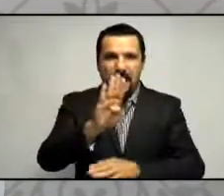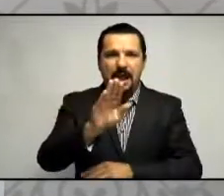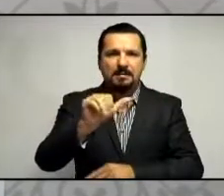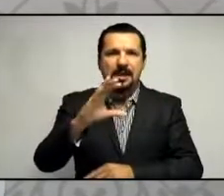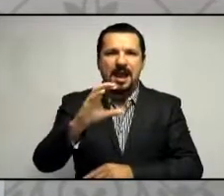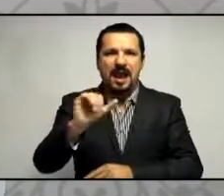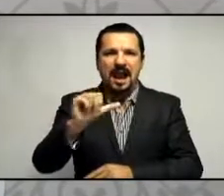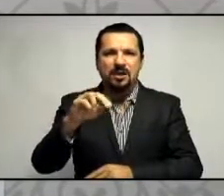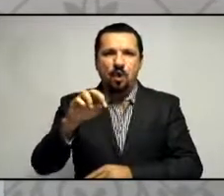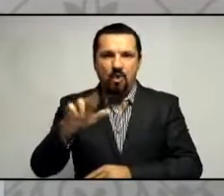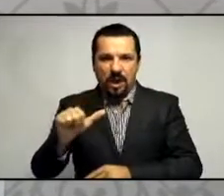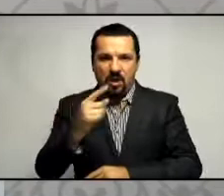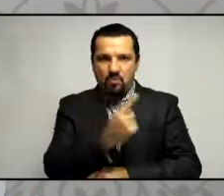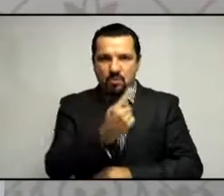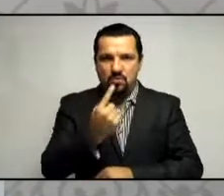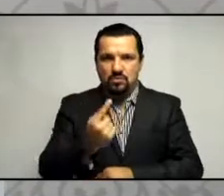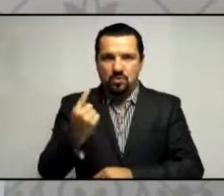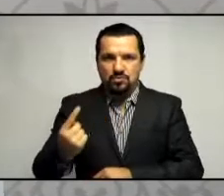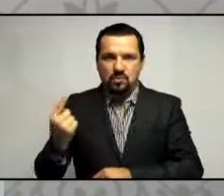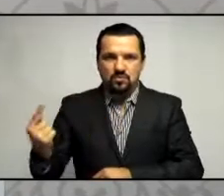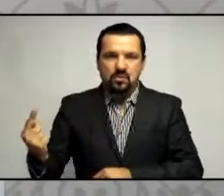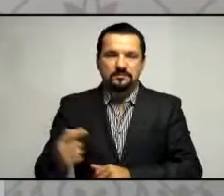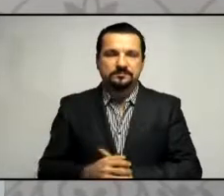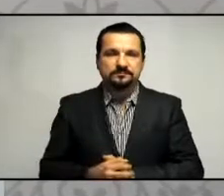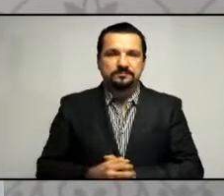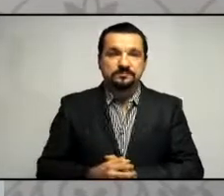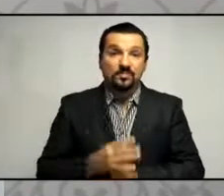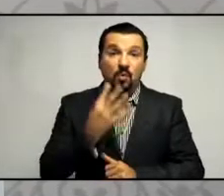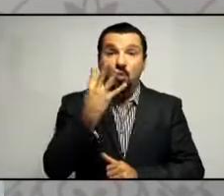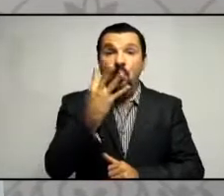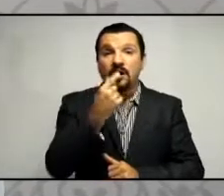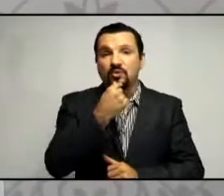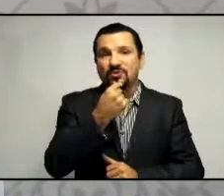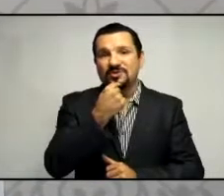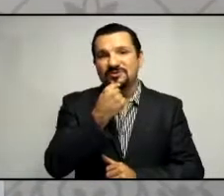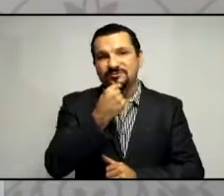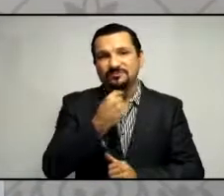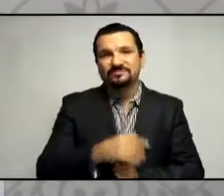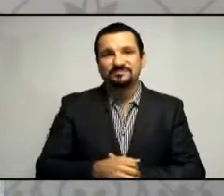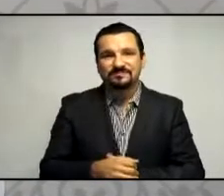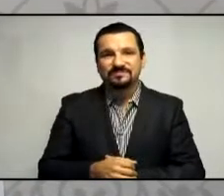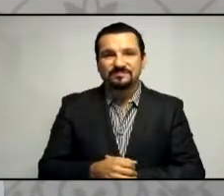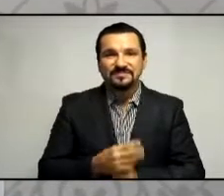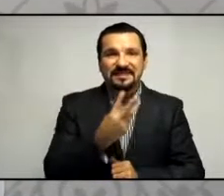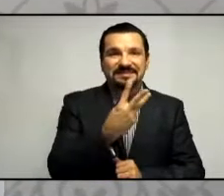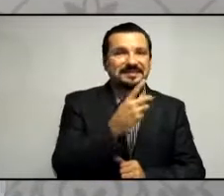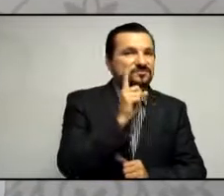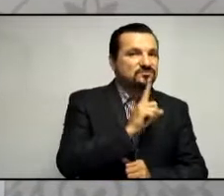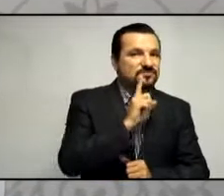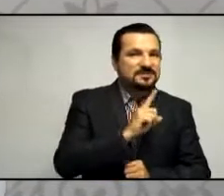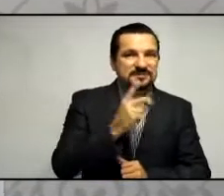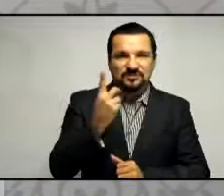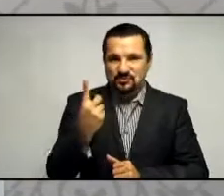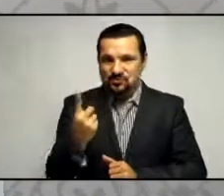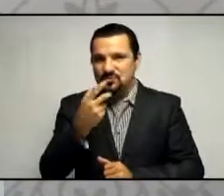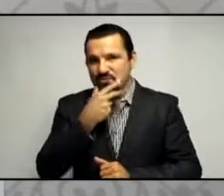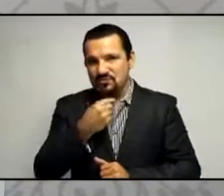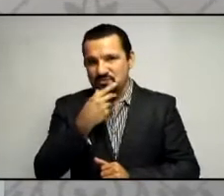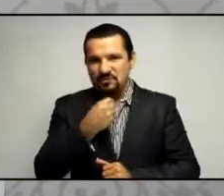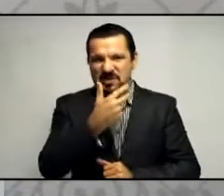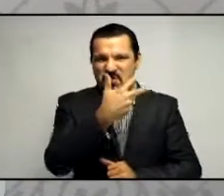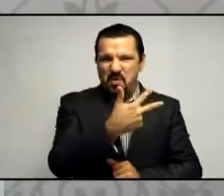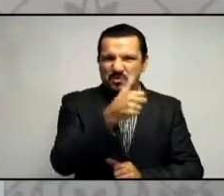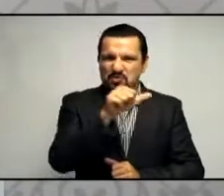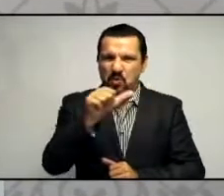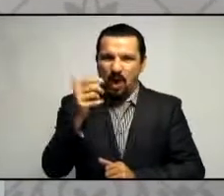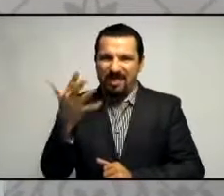1 cada uno. Entre ellos, 4 casos pediátricos, en 3 niñas y un niño, de entre 8 y